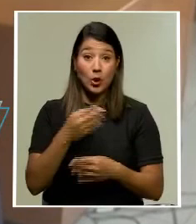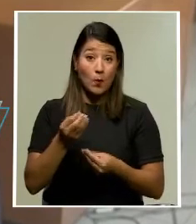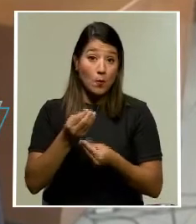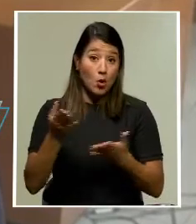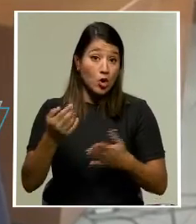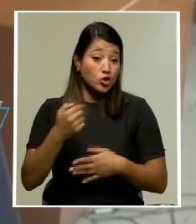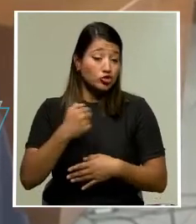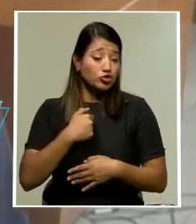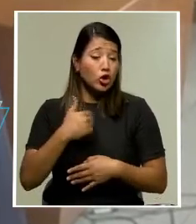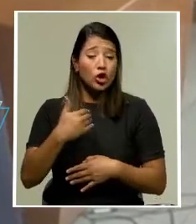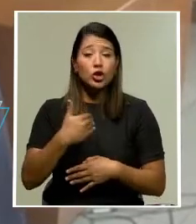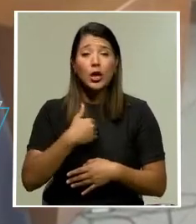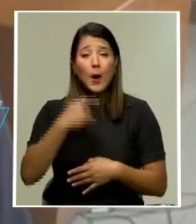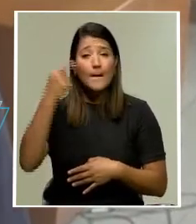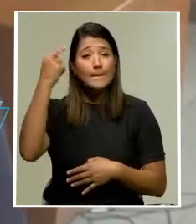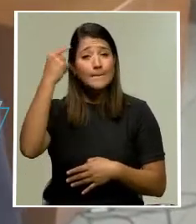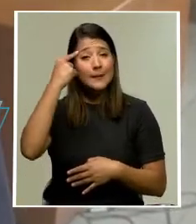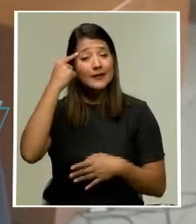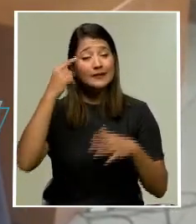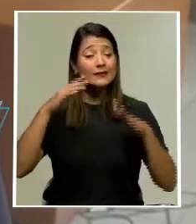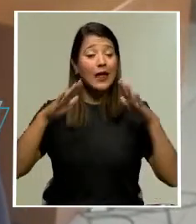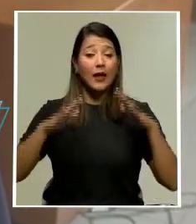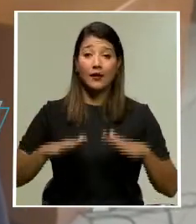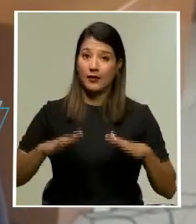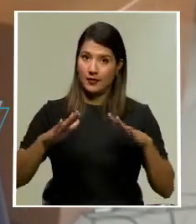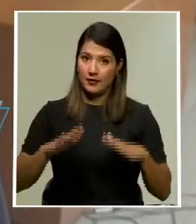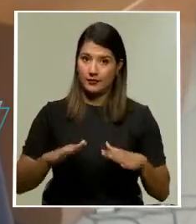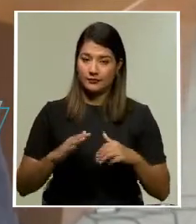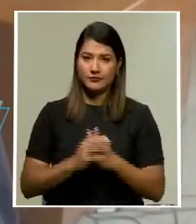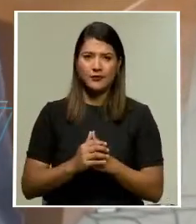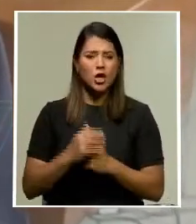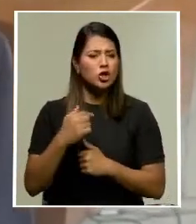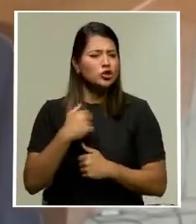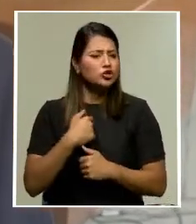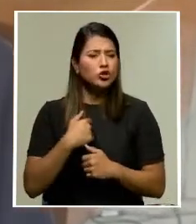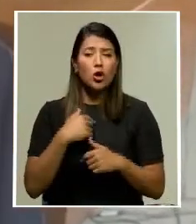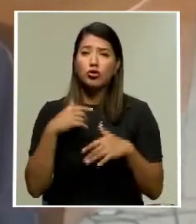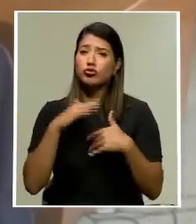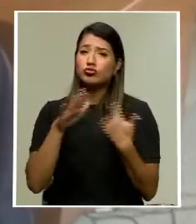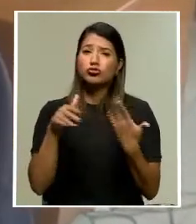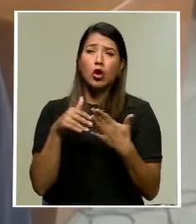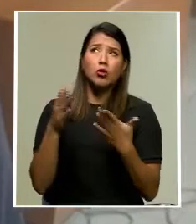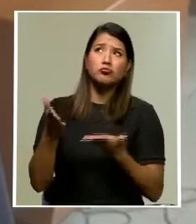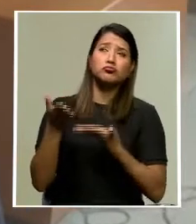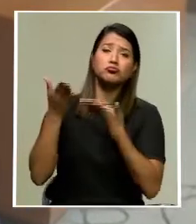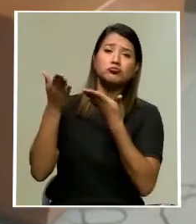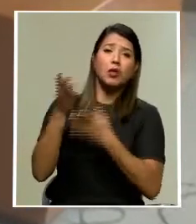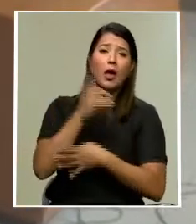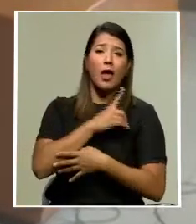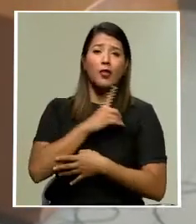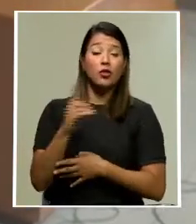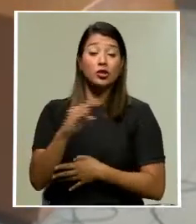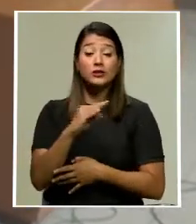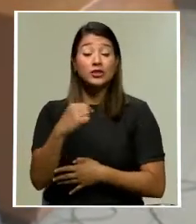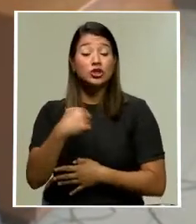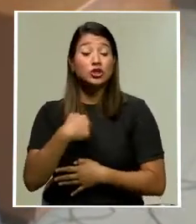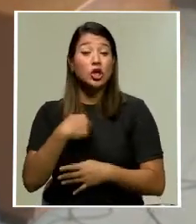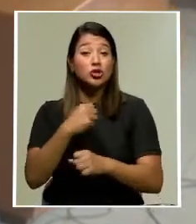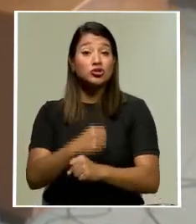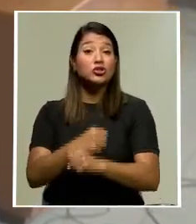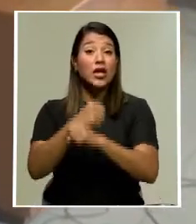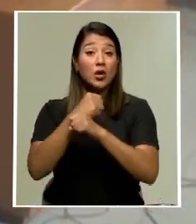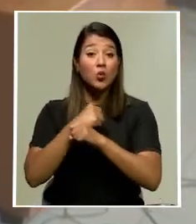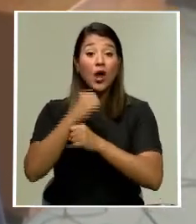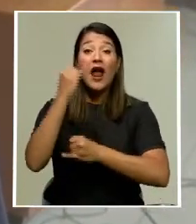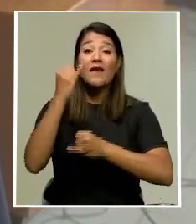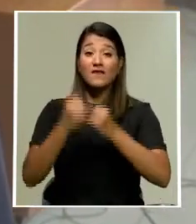la conciencia absolutamente tranquila. He puesto todo en manos de Dios y estoy seguro que la